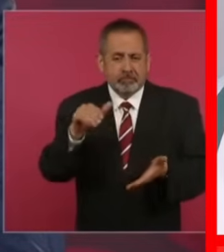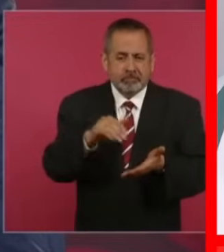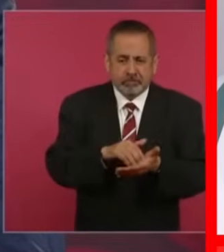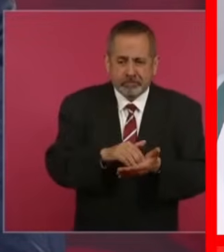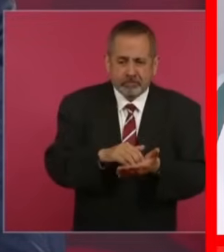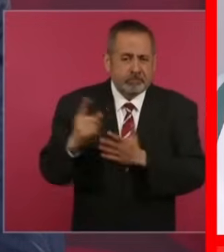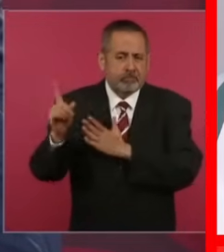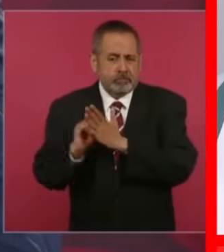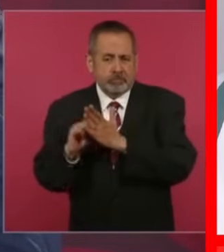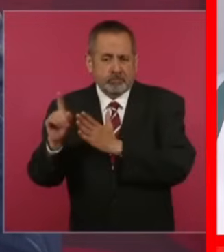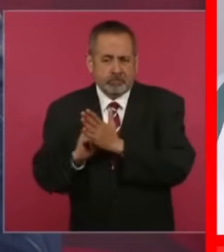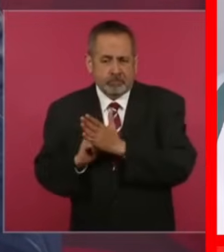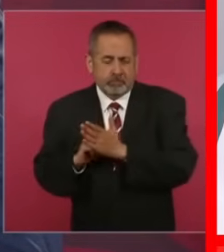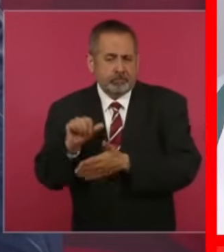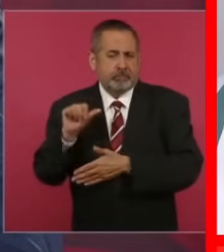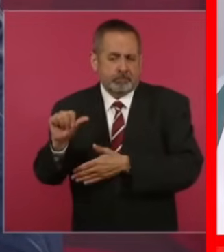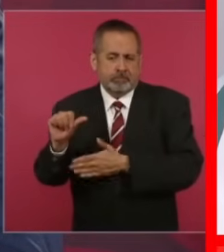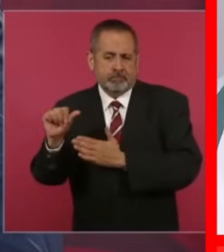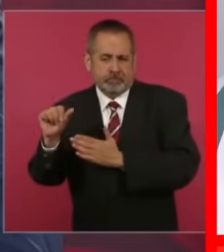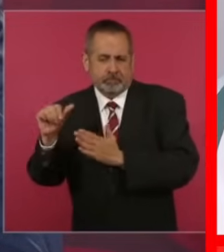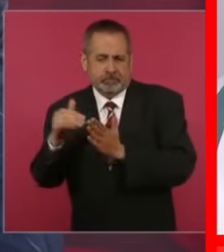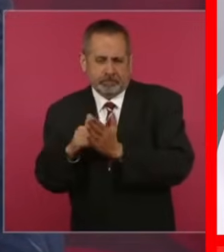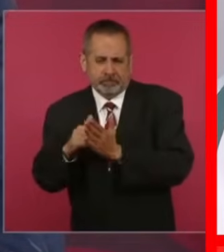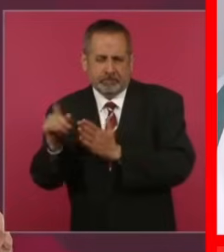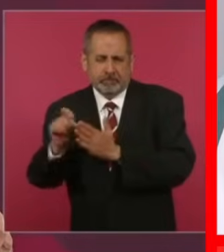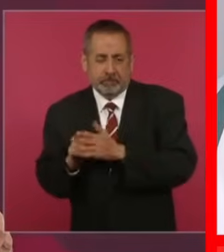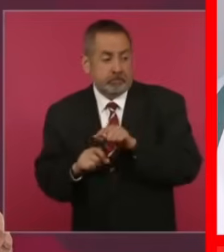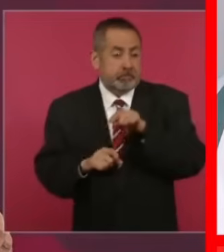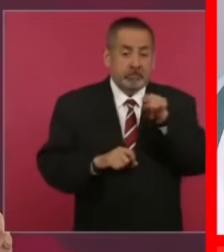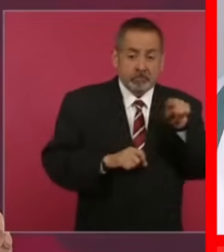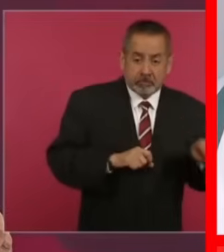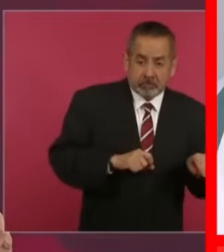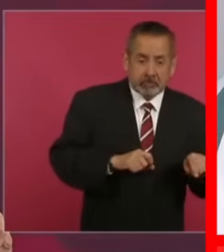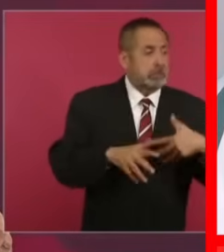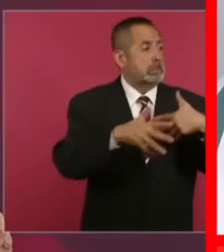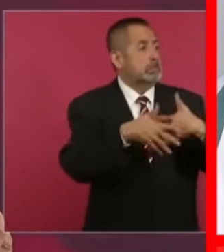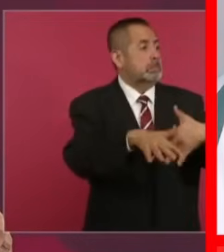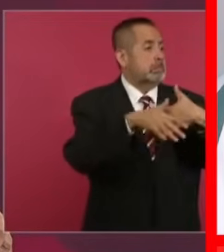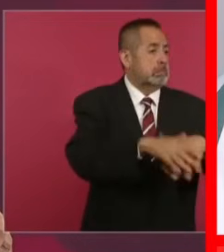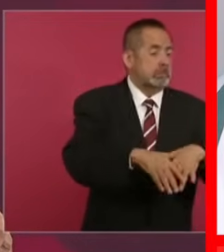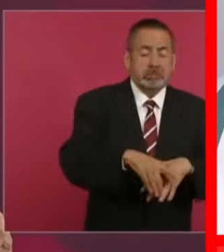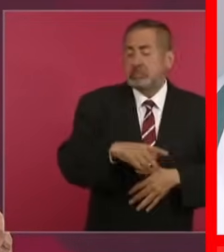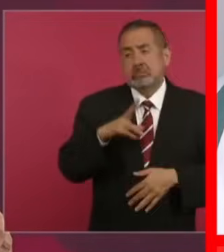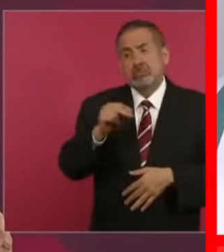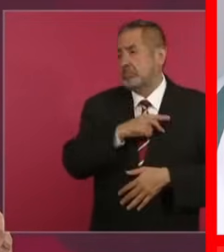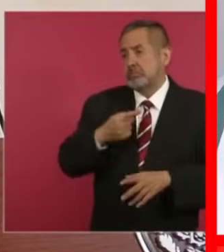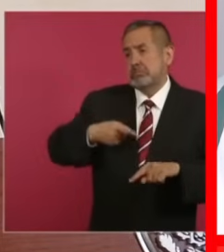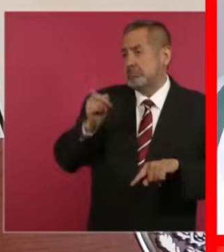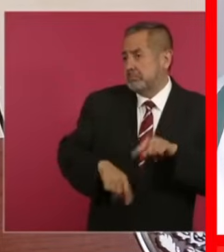mensuales Ese es el promedio y ese ministro que fue a manifestarse y los